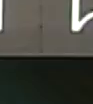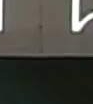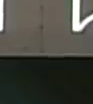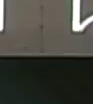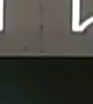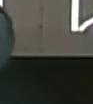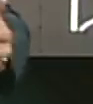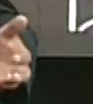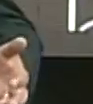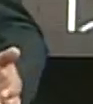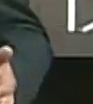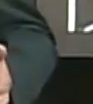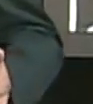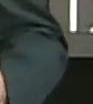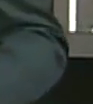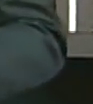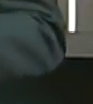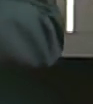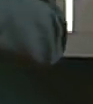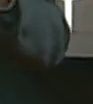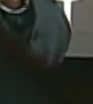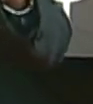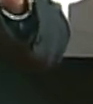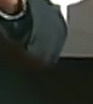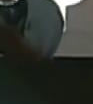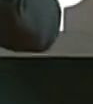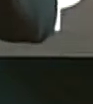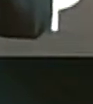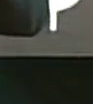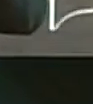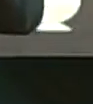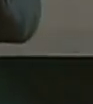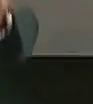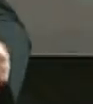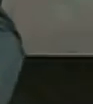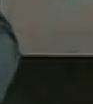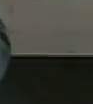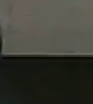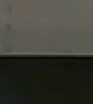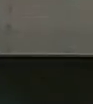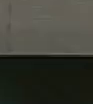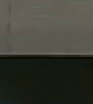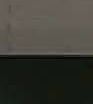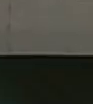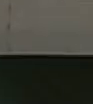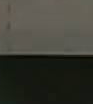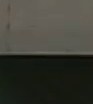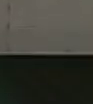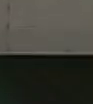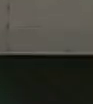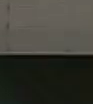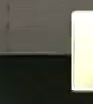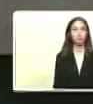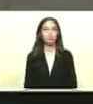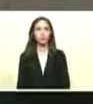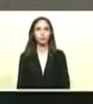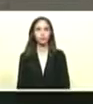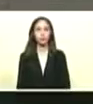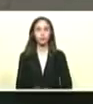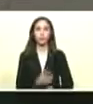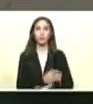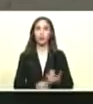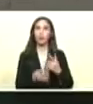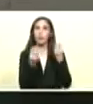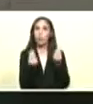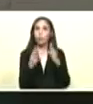y financiera del mundo. A grandes problemas, grandes soluciones, gran voluntad, gran espíritu.